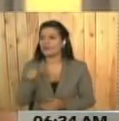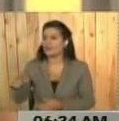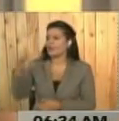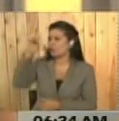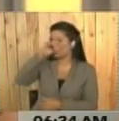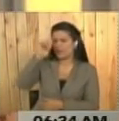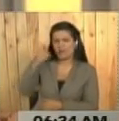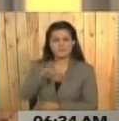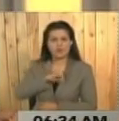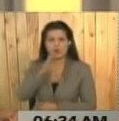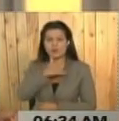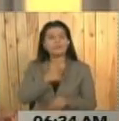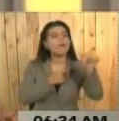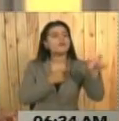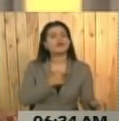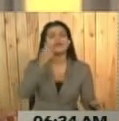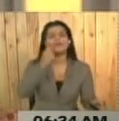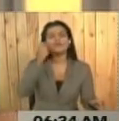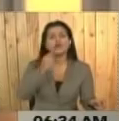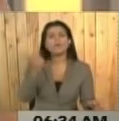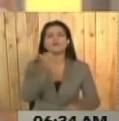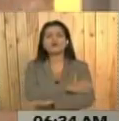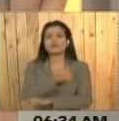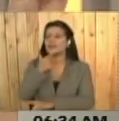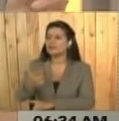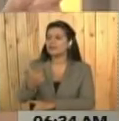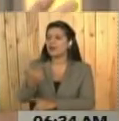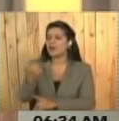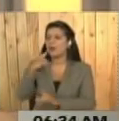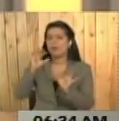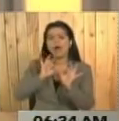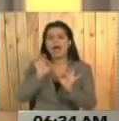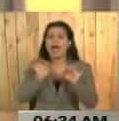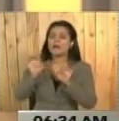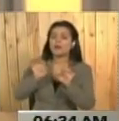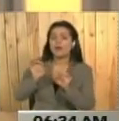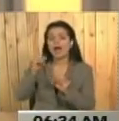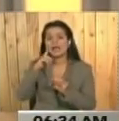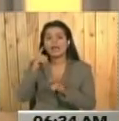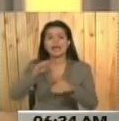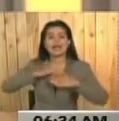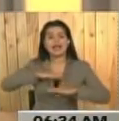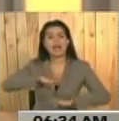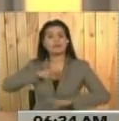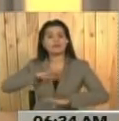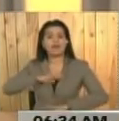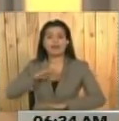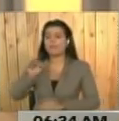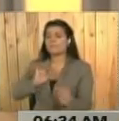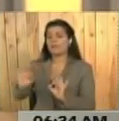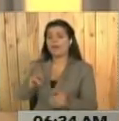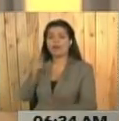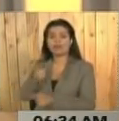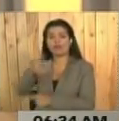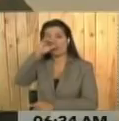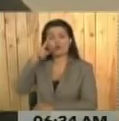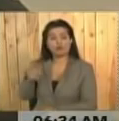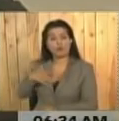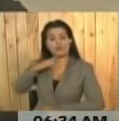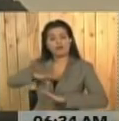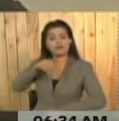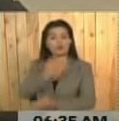Hace unos días un diputado de la oposición decía que íbamos a medir la capacidad de tortura que se preparaba Dios dado cabello para algo así